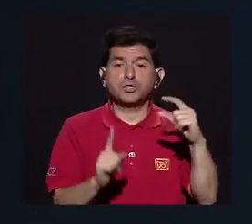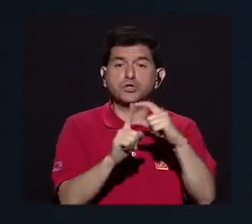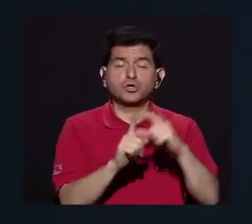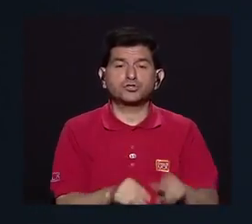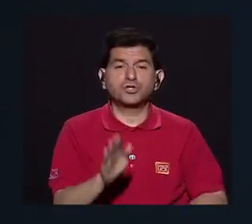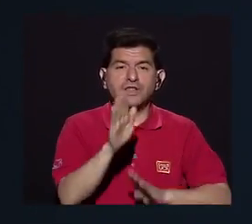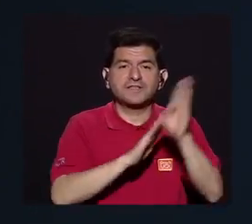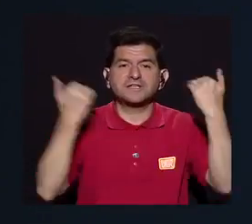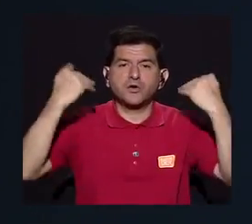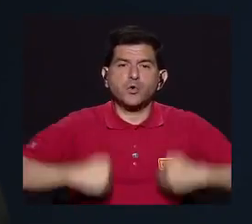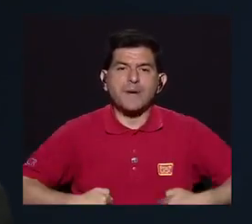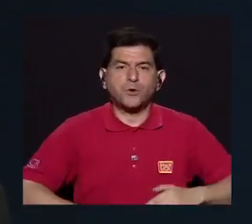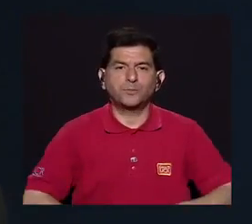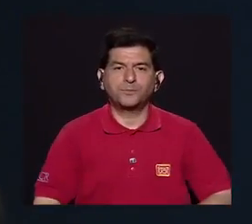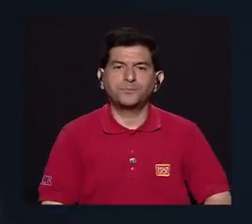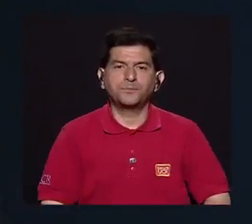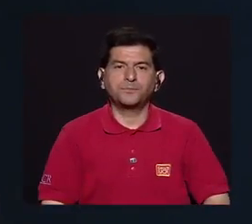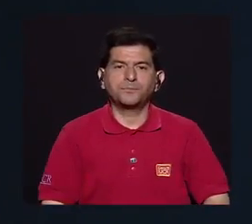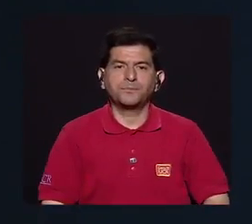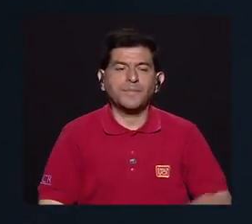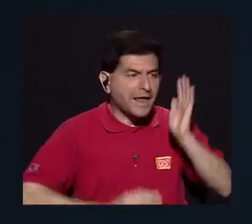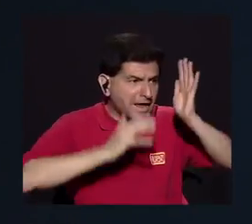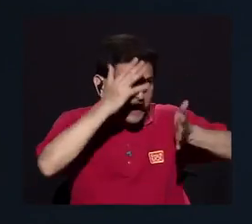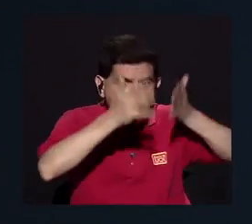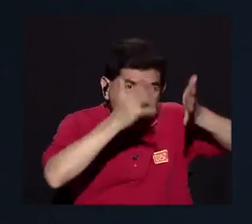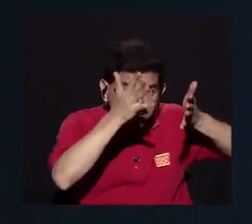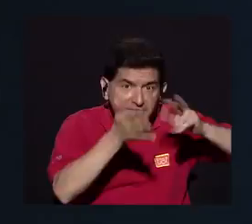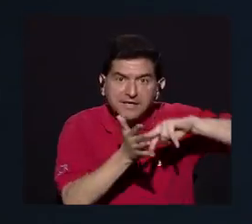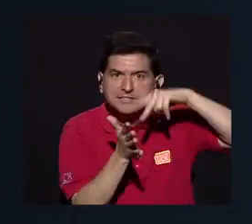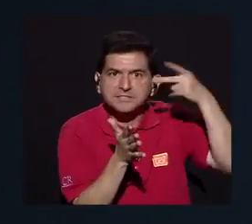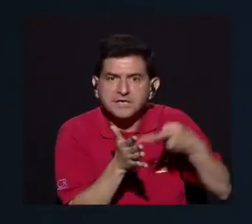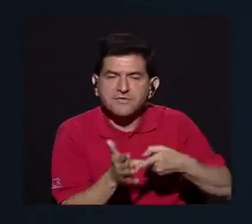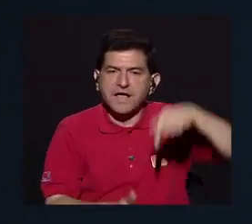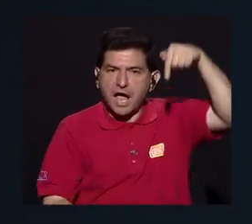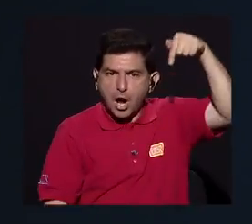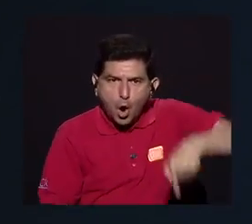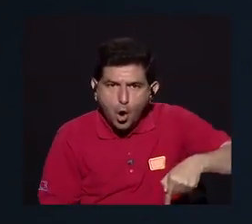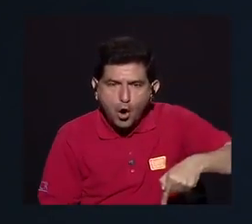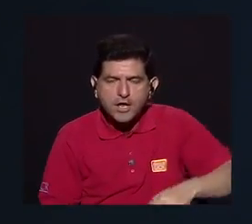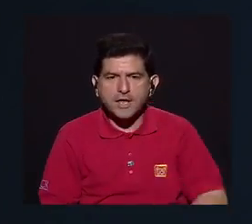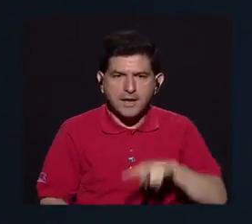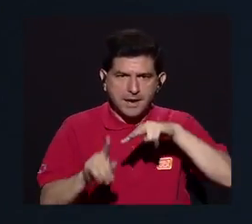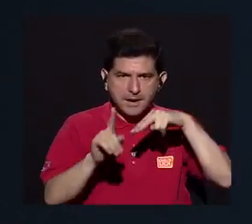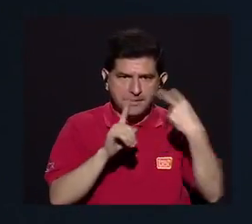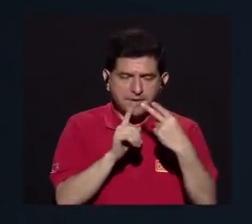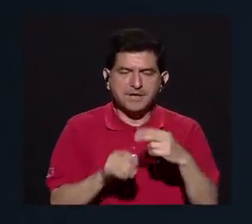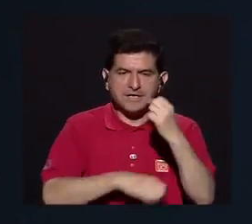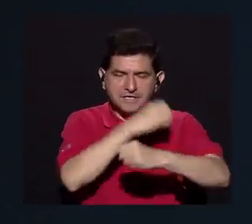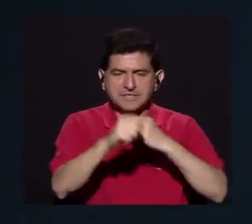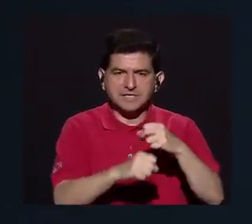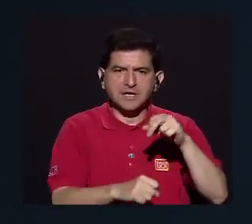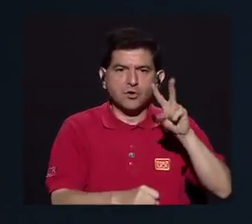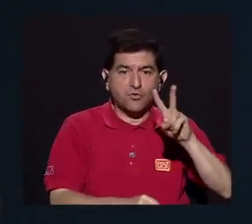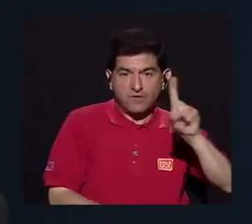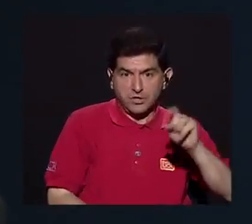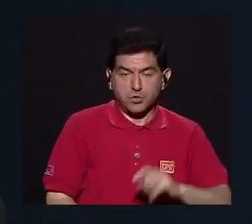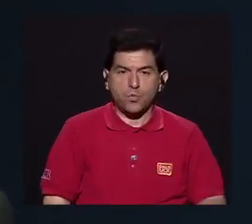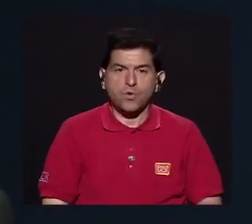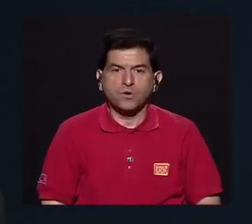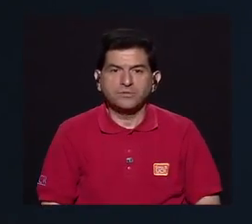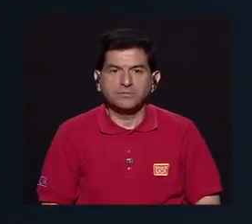palabras, desarrollo humano. La creatividad es hoy el paradigma del siglo XX para mí o del siglo